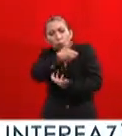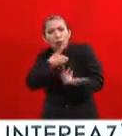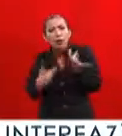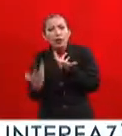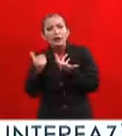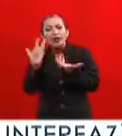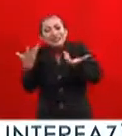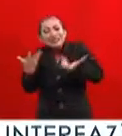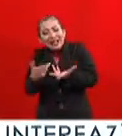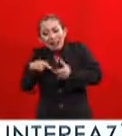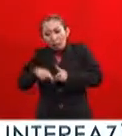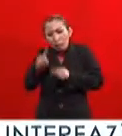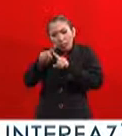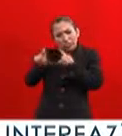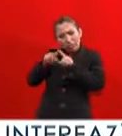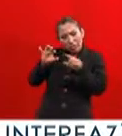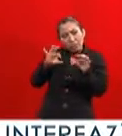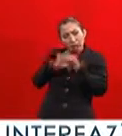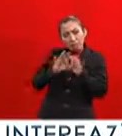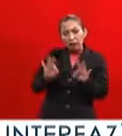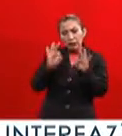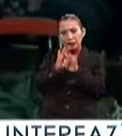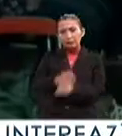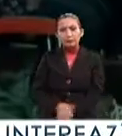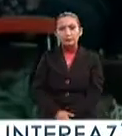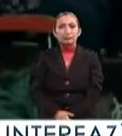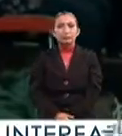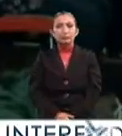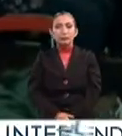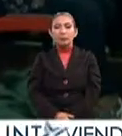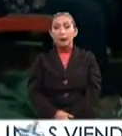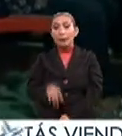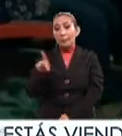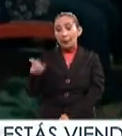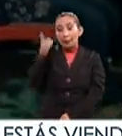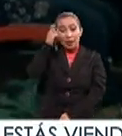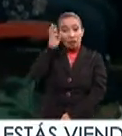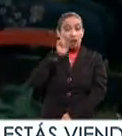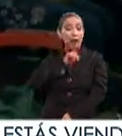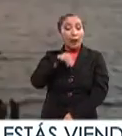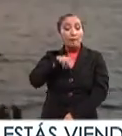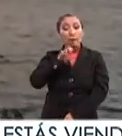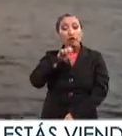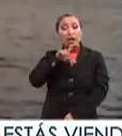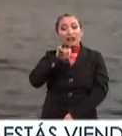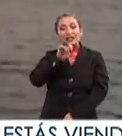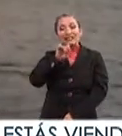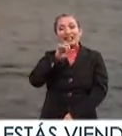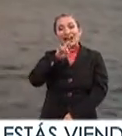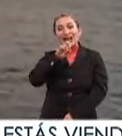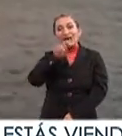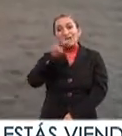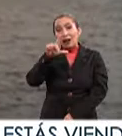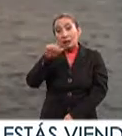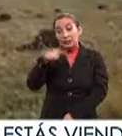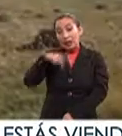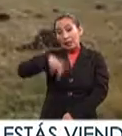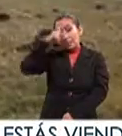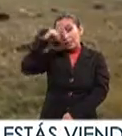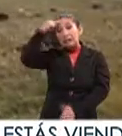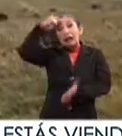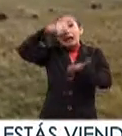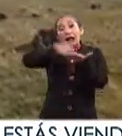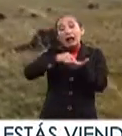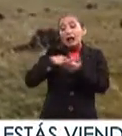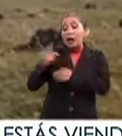compartir y el construir desde la diversidad creo que es algo fundamental hoy. De acuerdo con la directora del MUNAL, Sara Vaz, en México se tiende a